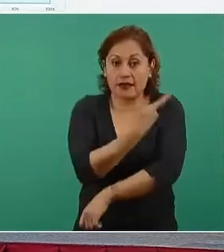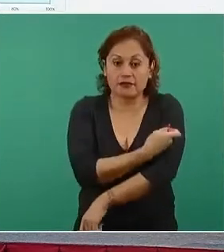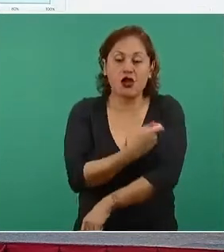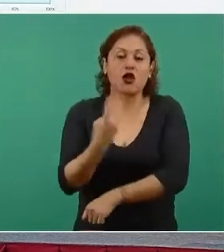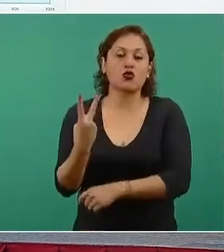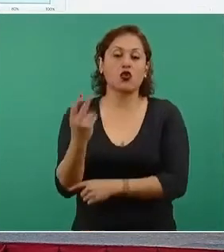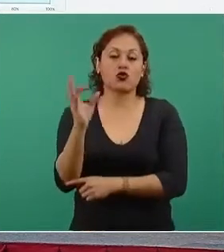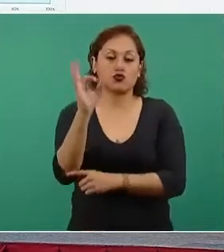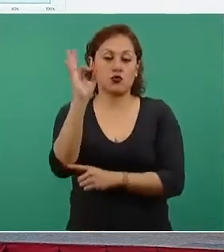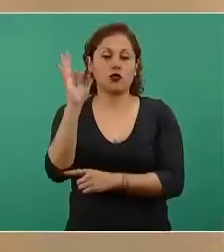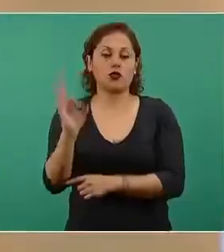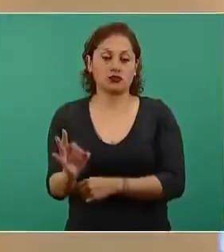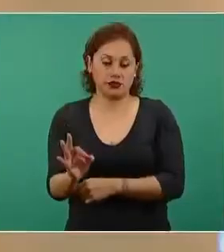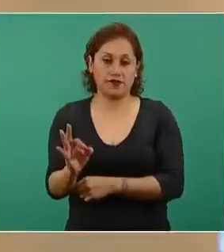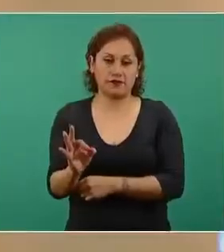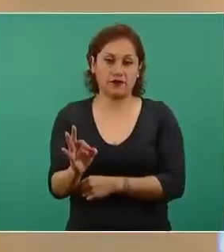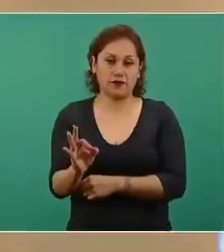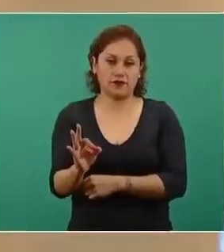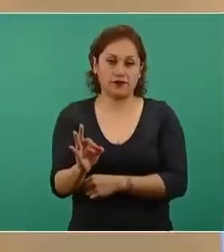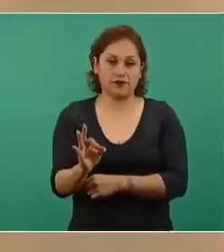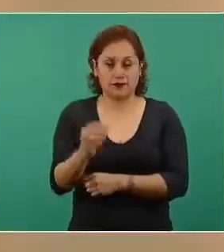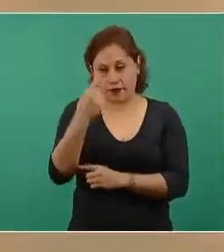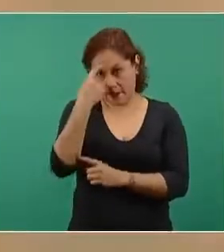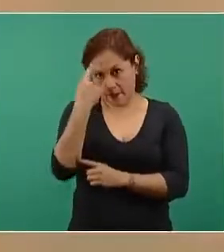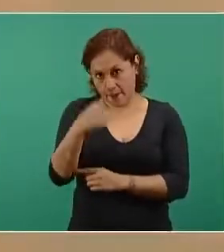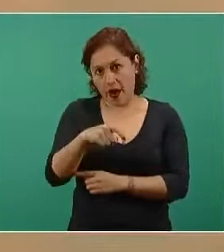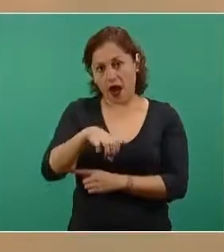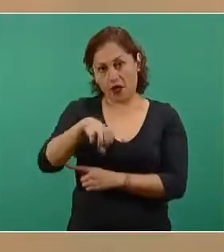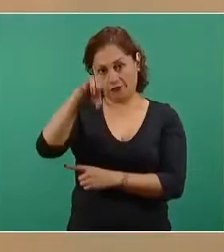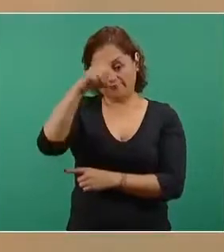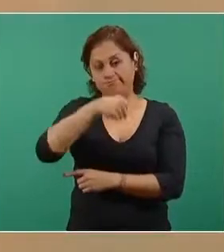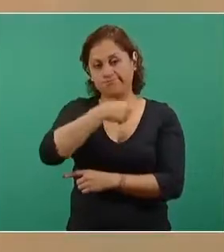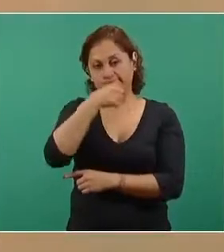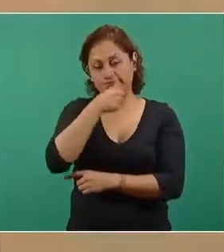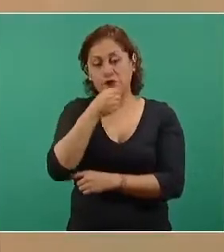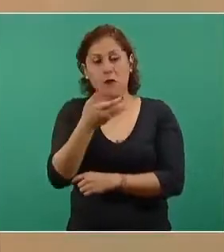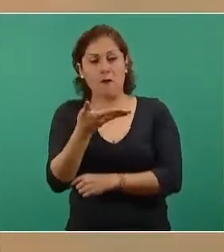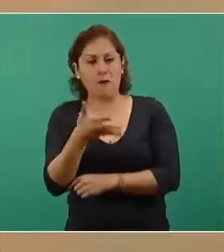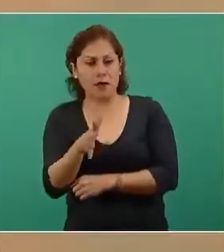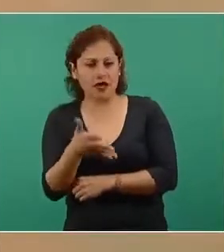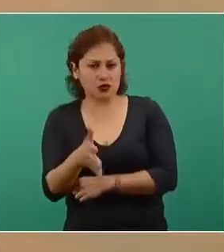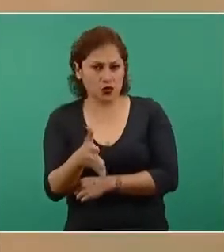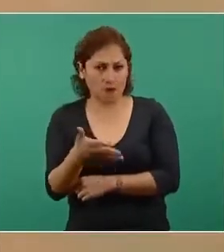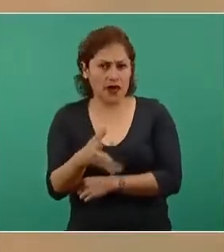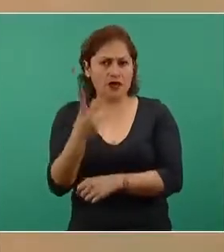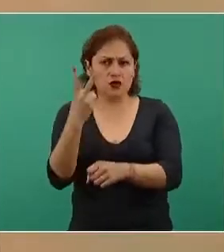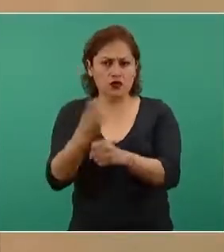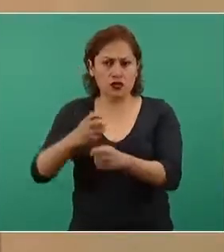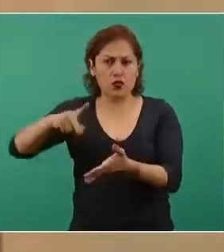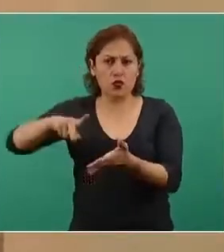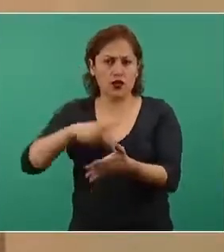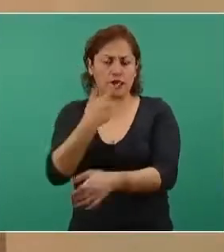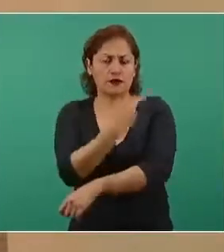aplicación de segundas dosis en adultos mayores, lo que equivale pues a una cifra de